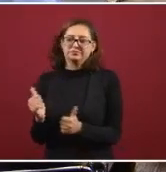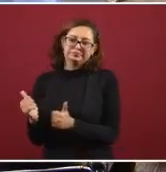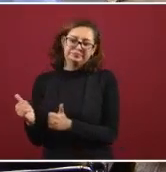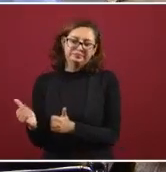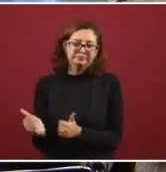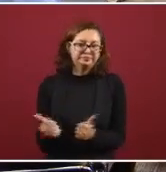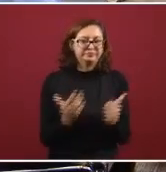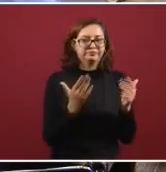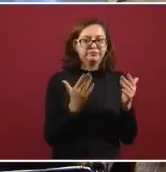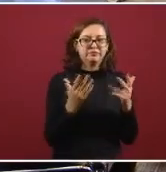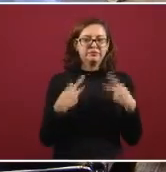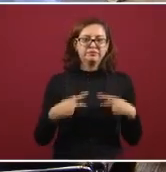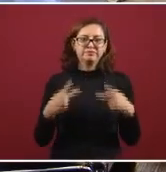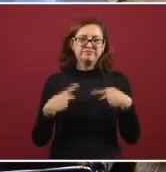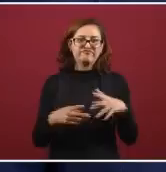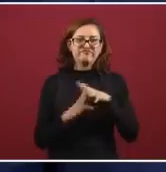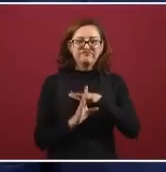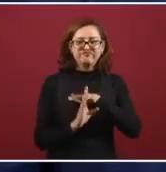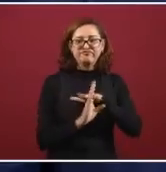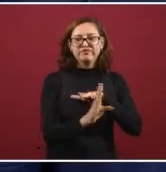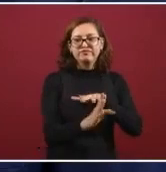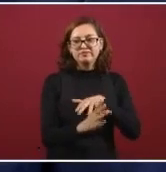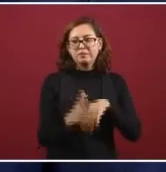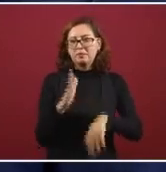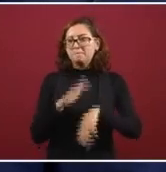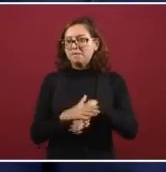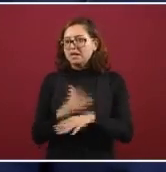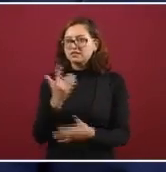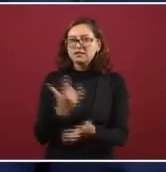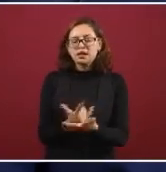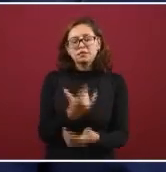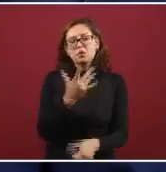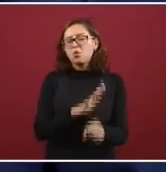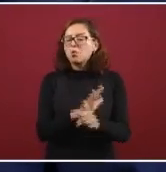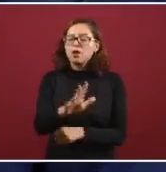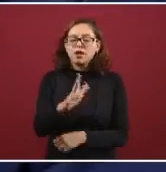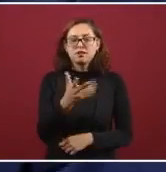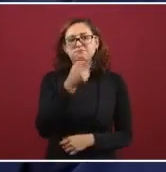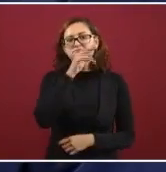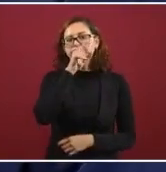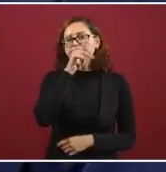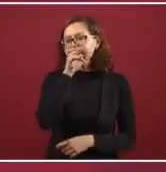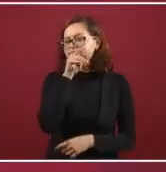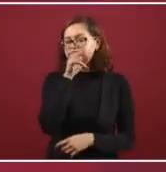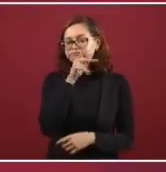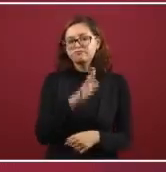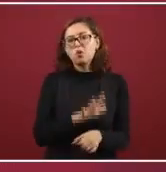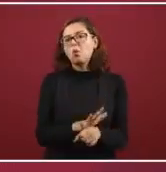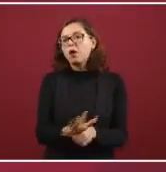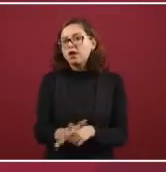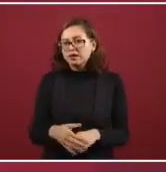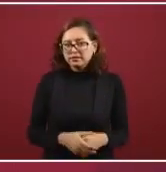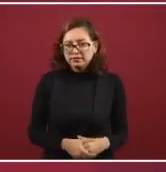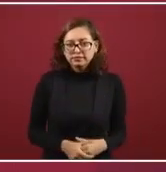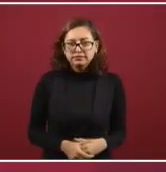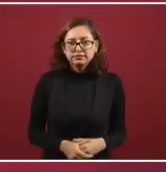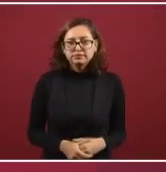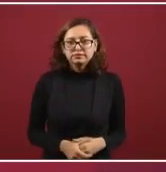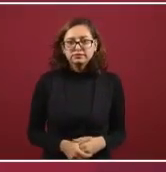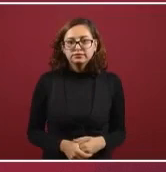trasladar a migrantes. Y la preocupación mayor es que